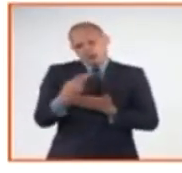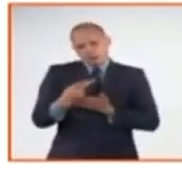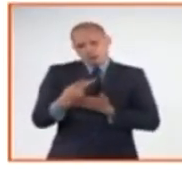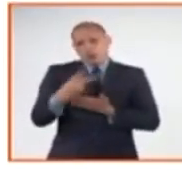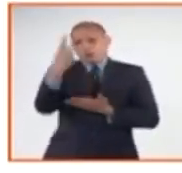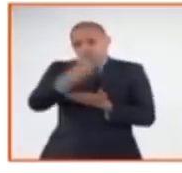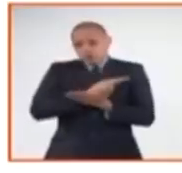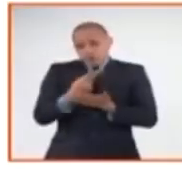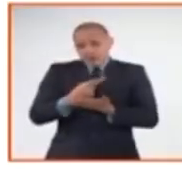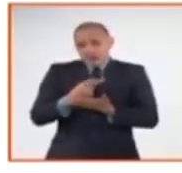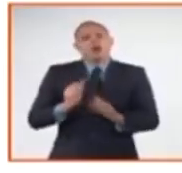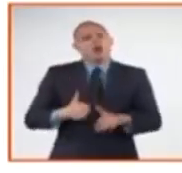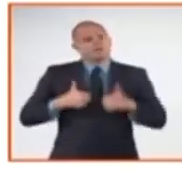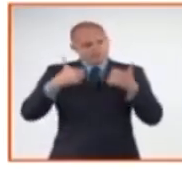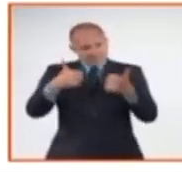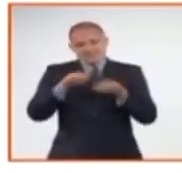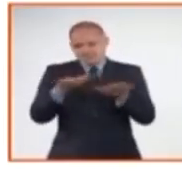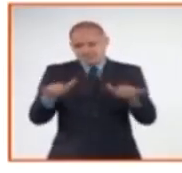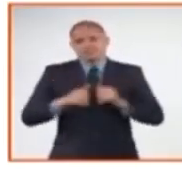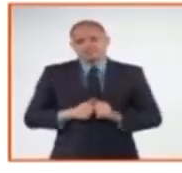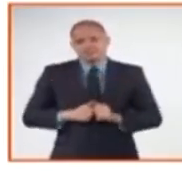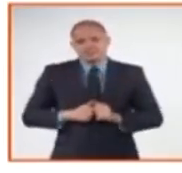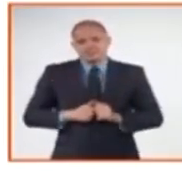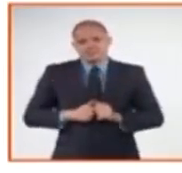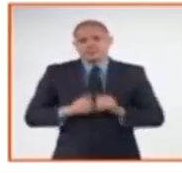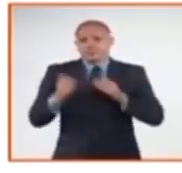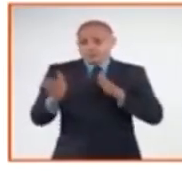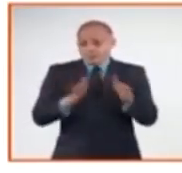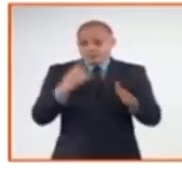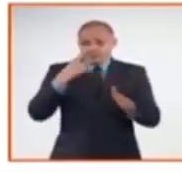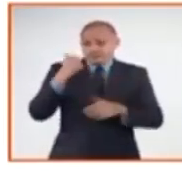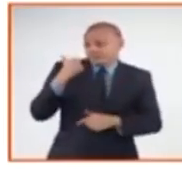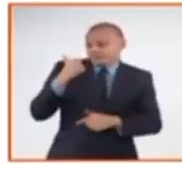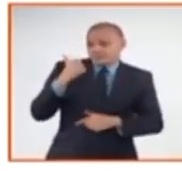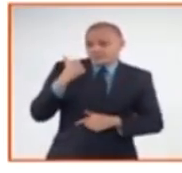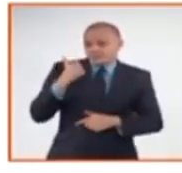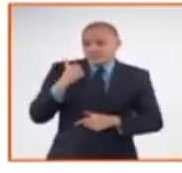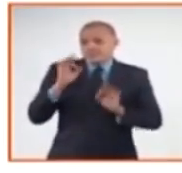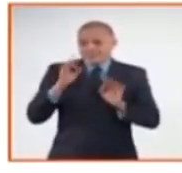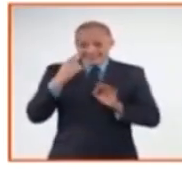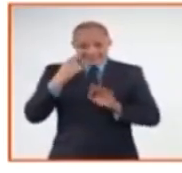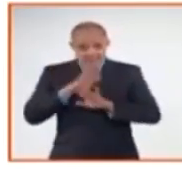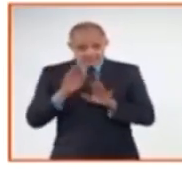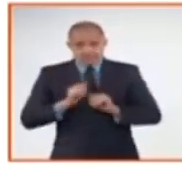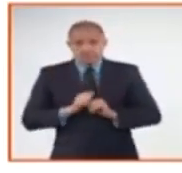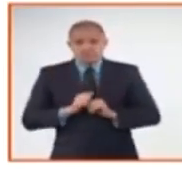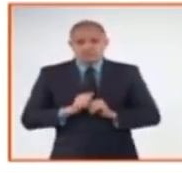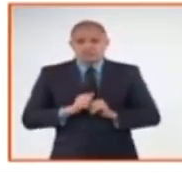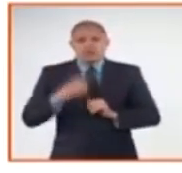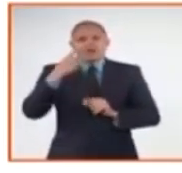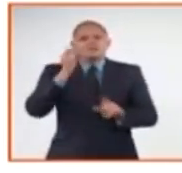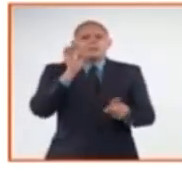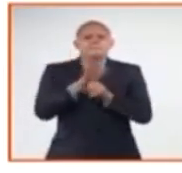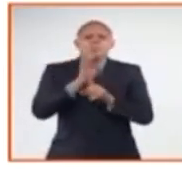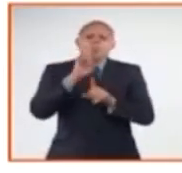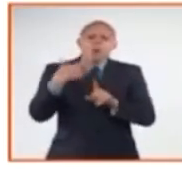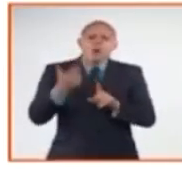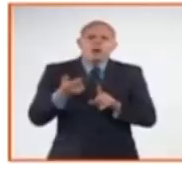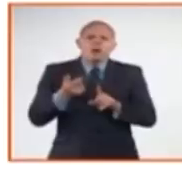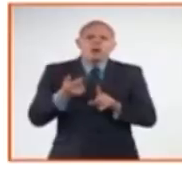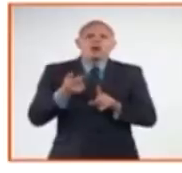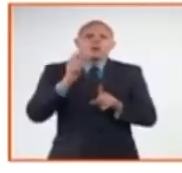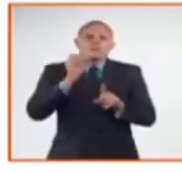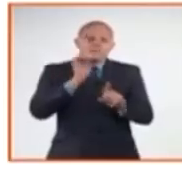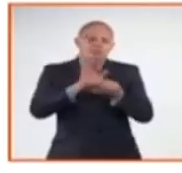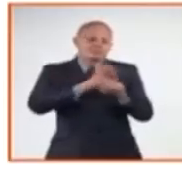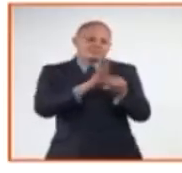nótese que la neutralización es más intensa incluso con la variante alfa y beta la alfa fue primeramente aislado del reino unido la de la